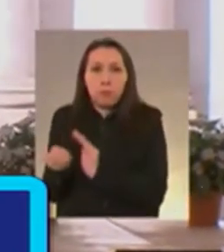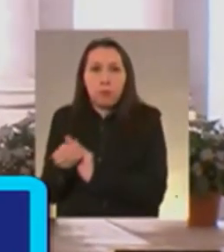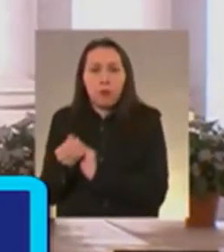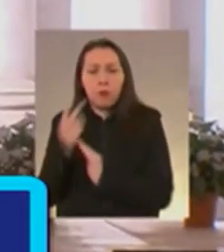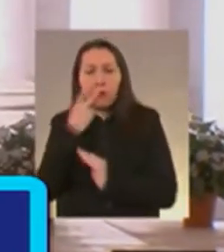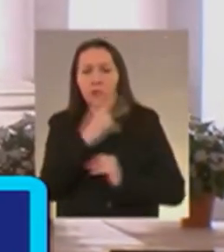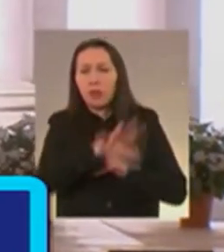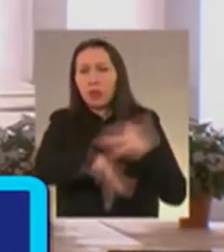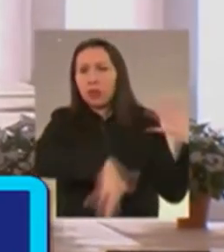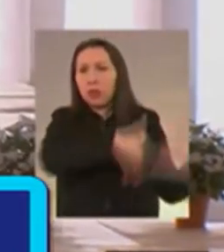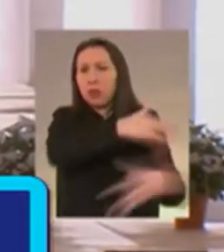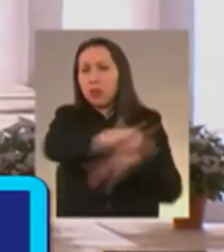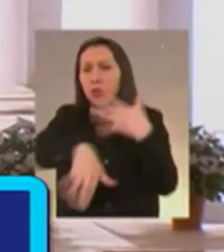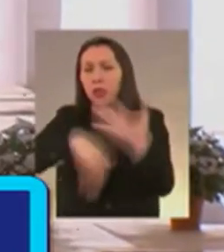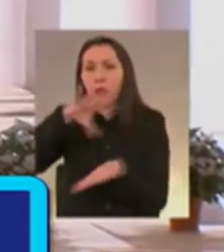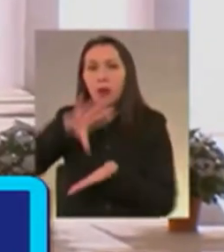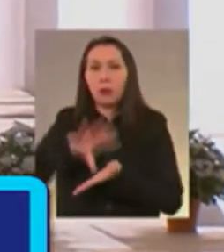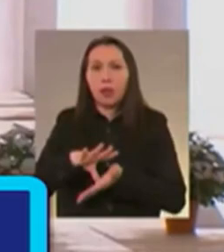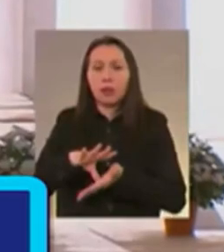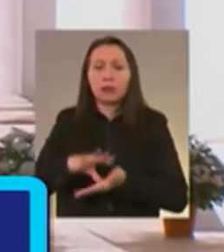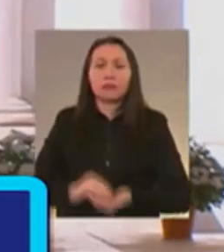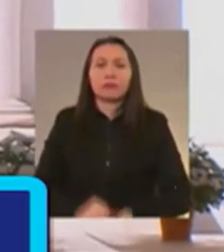atrocidades que se vivían en nuestro país.